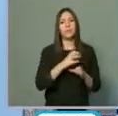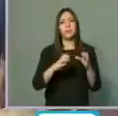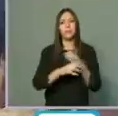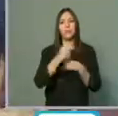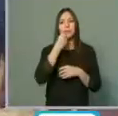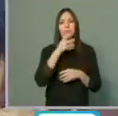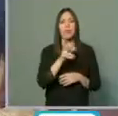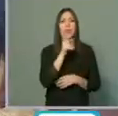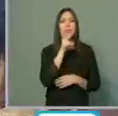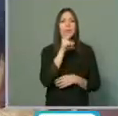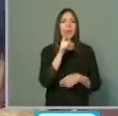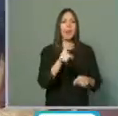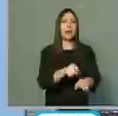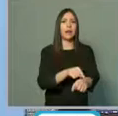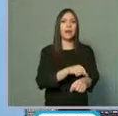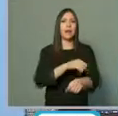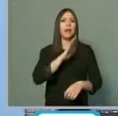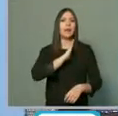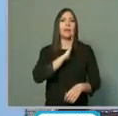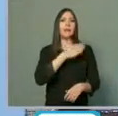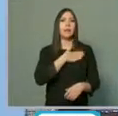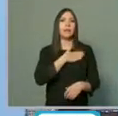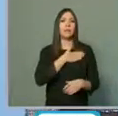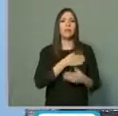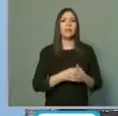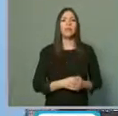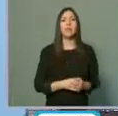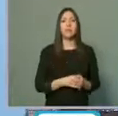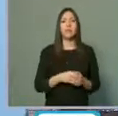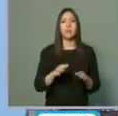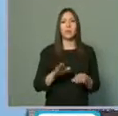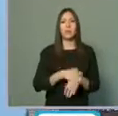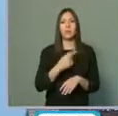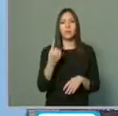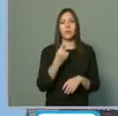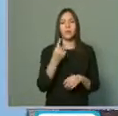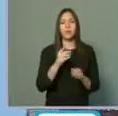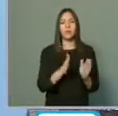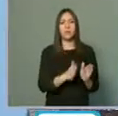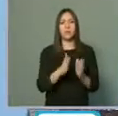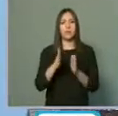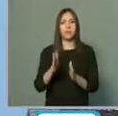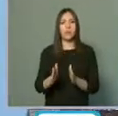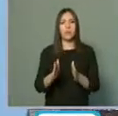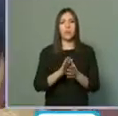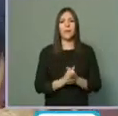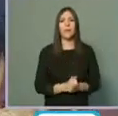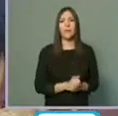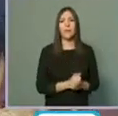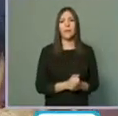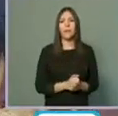Palabras más largas en el español. A ver, échate una. Anticonstitucionalmente es la más larga.